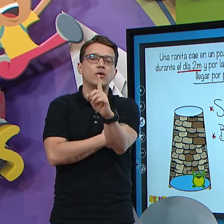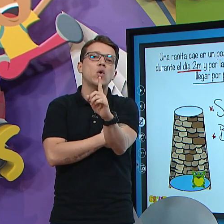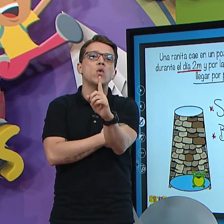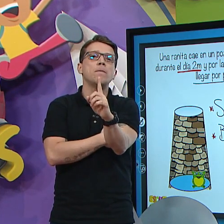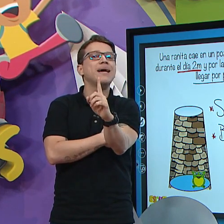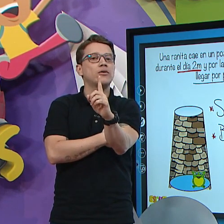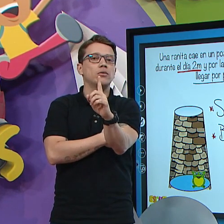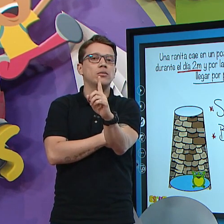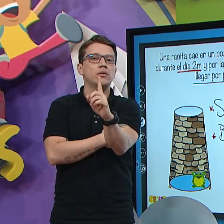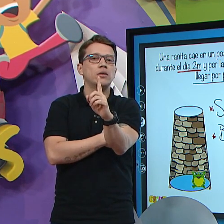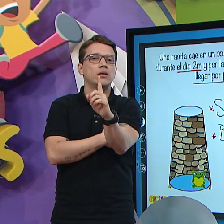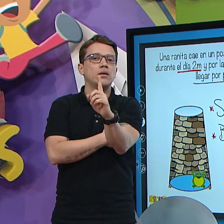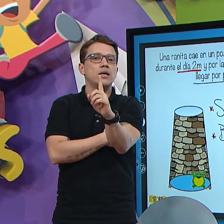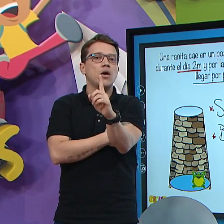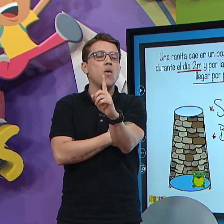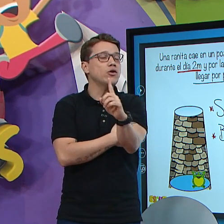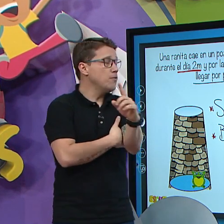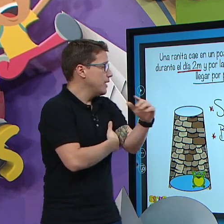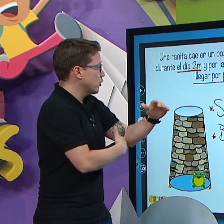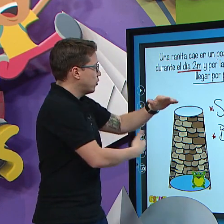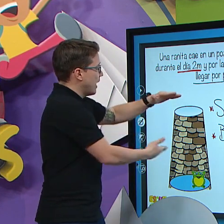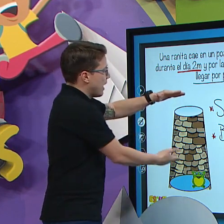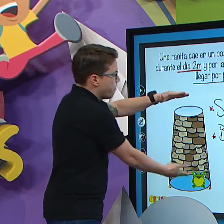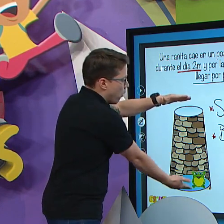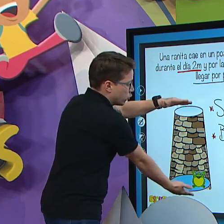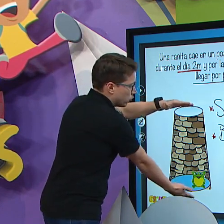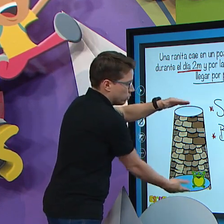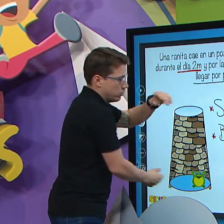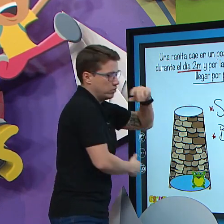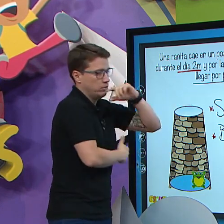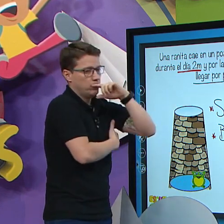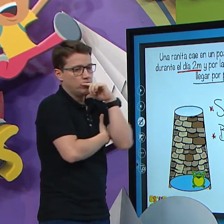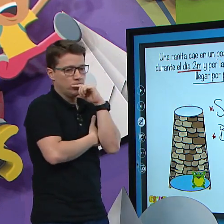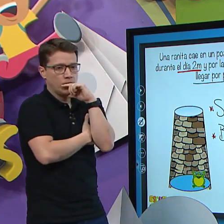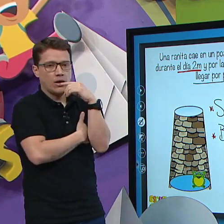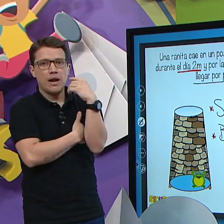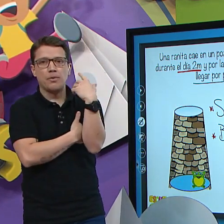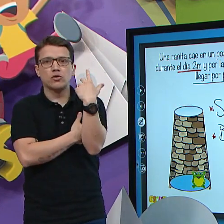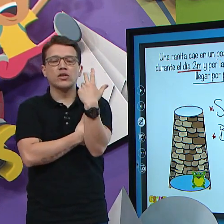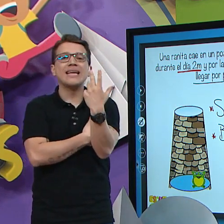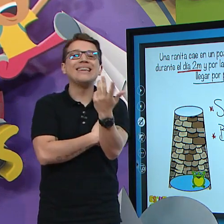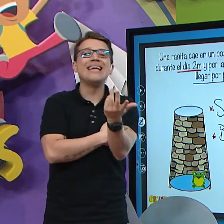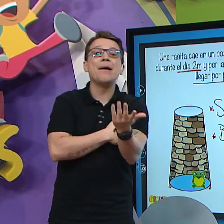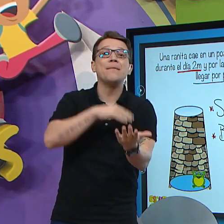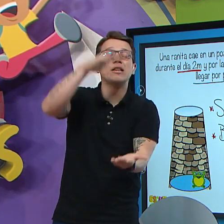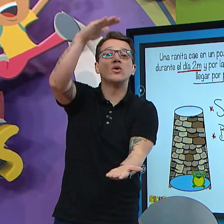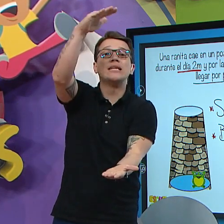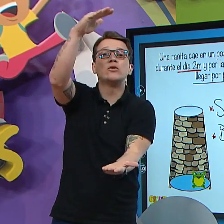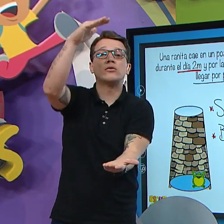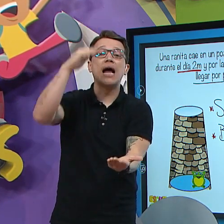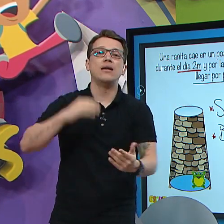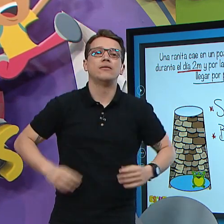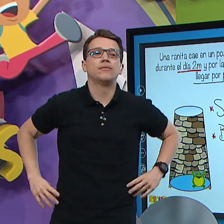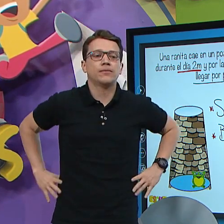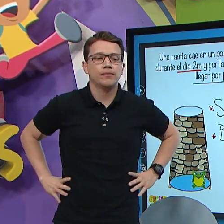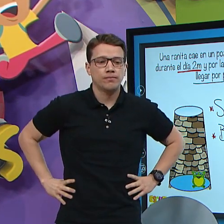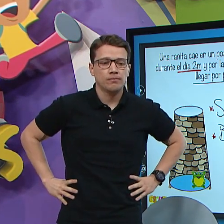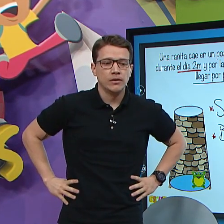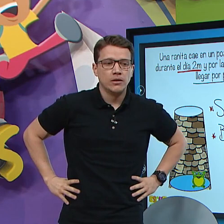está subiendo 1 metro. ¿Cuántos metros tiene el pozo? El pozo tiene 10 metros en